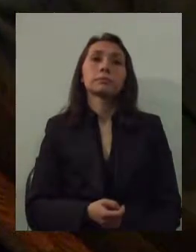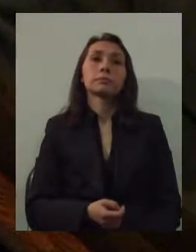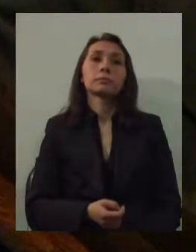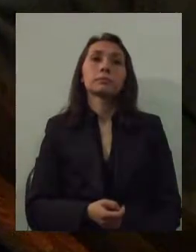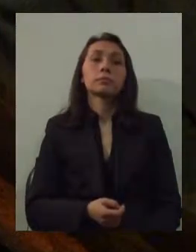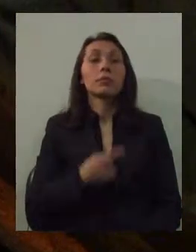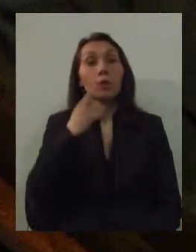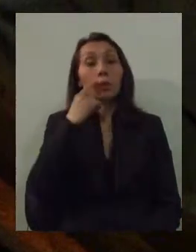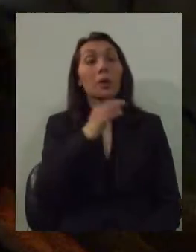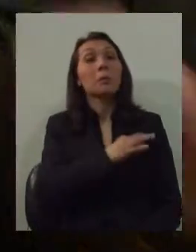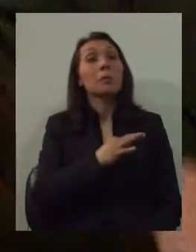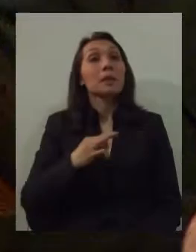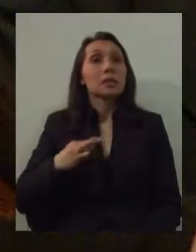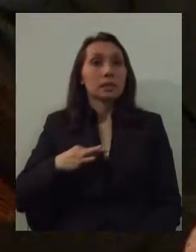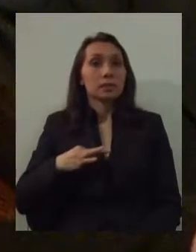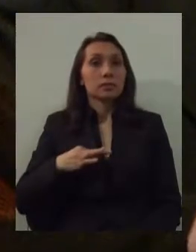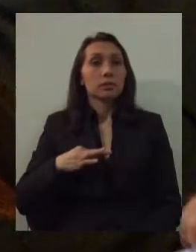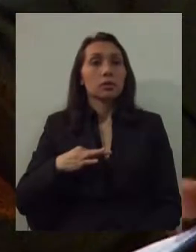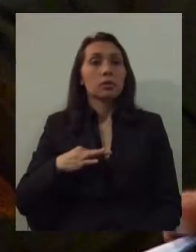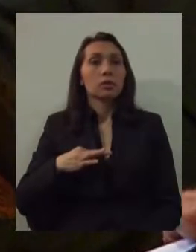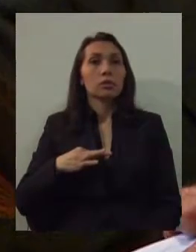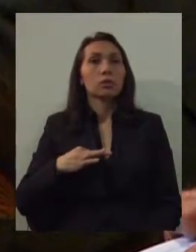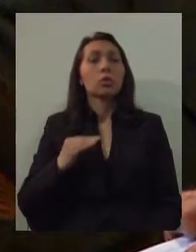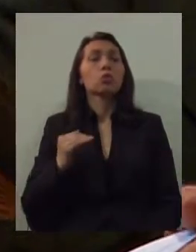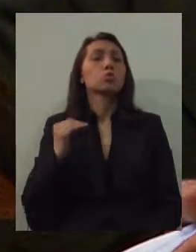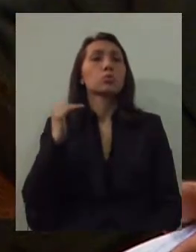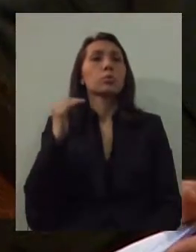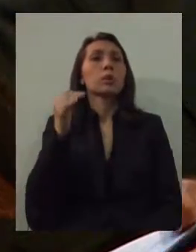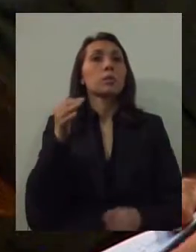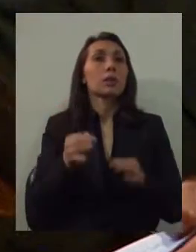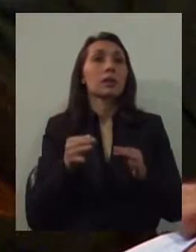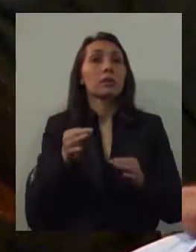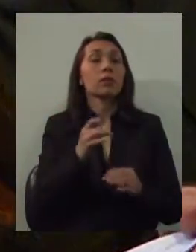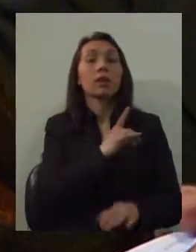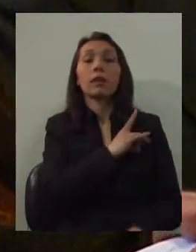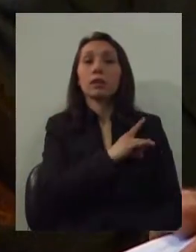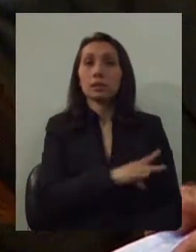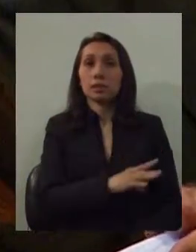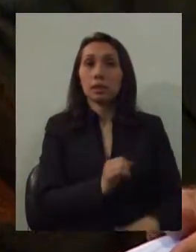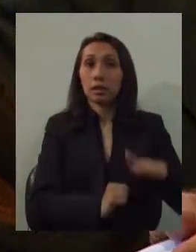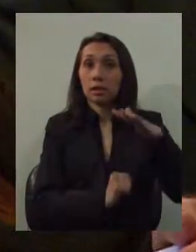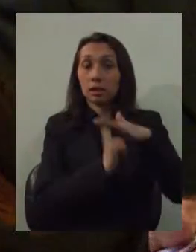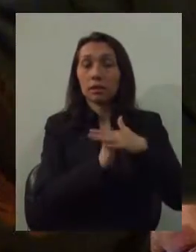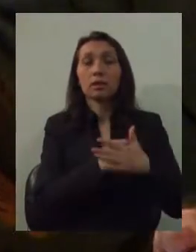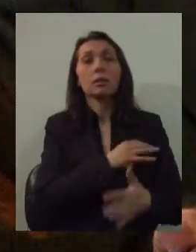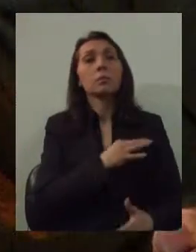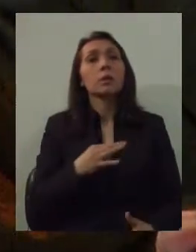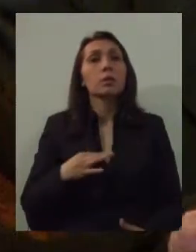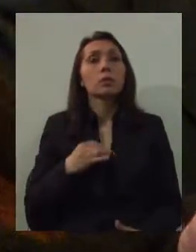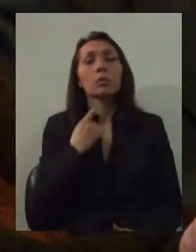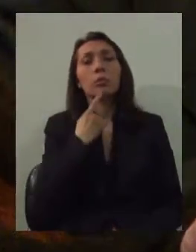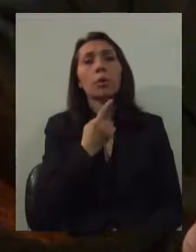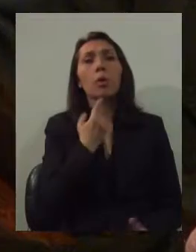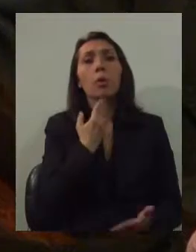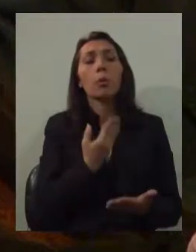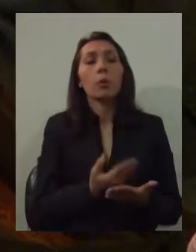Para el señor ministro del Supremo Tribunal de Chile, le quería consultar, señor ministro, cuando